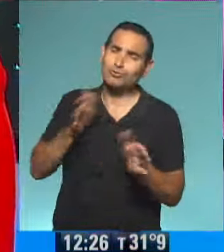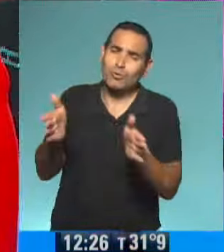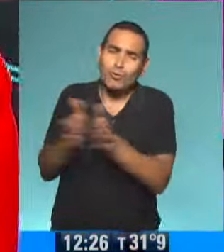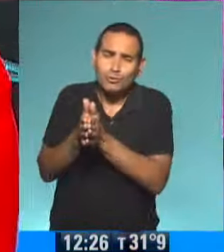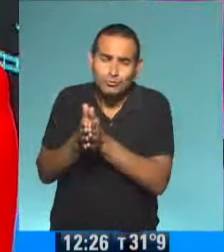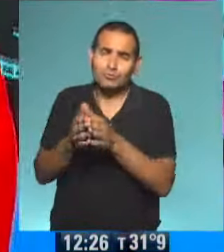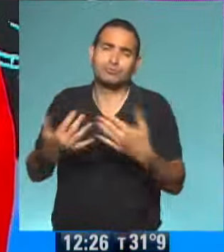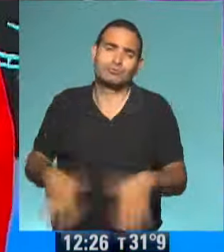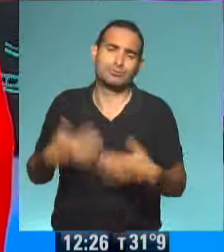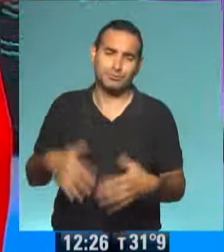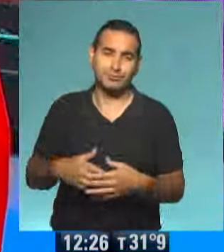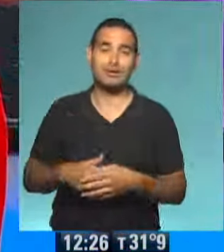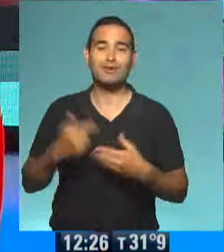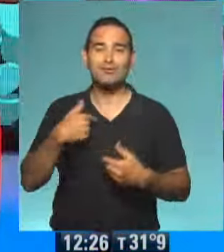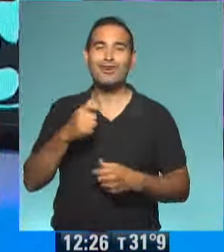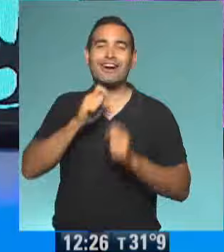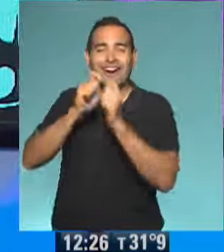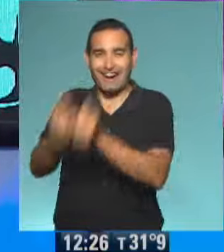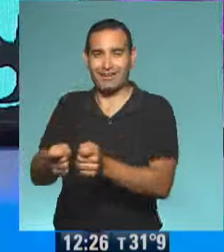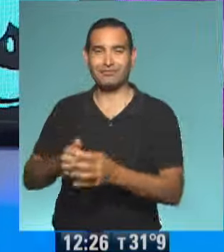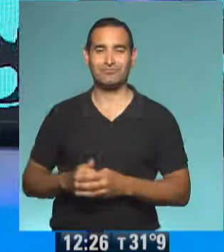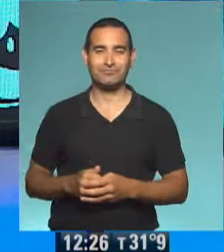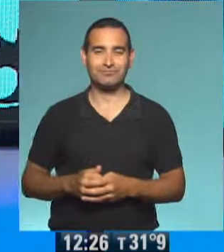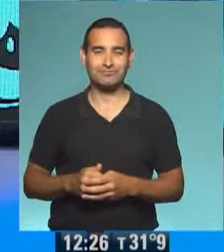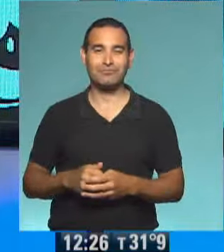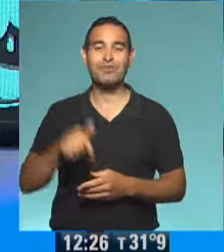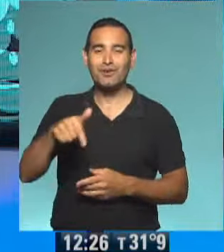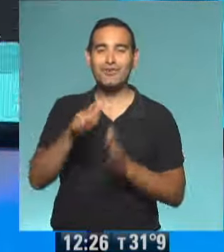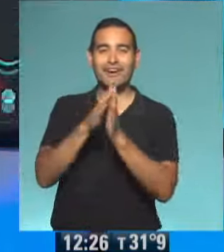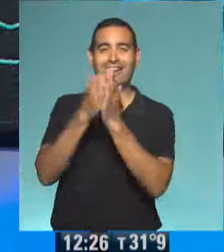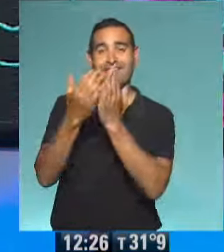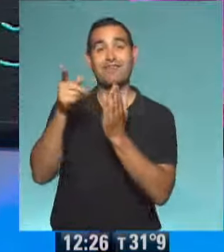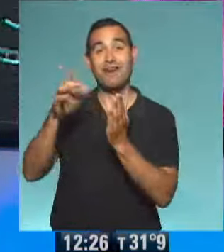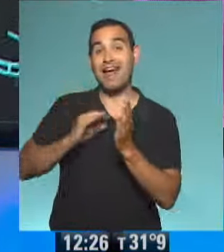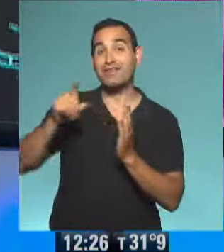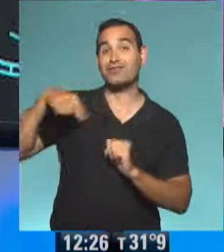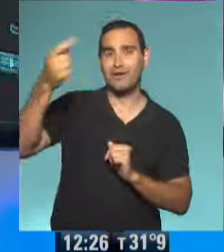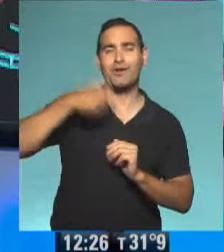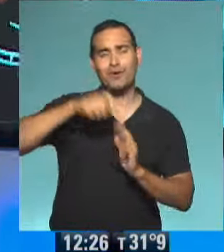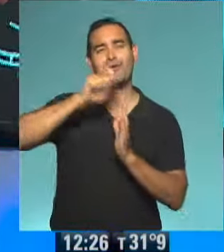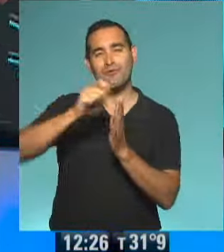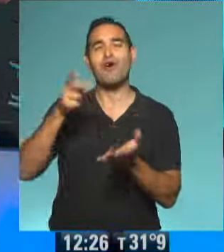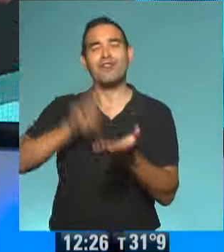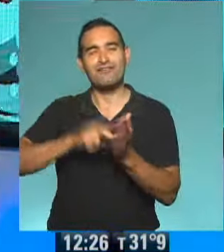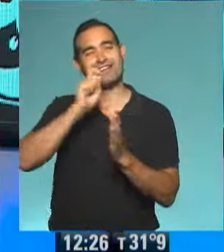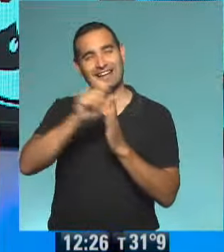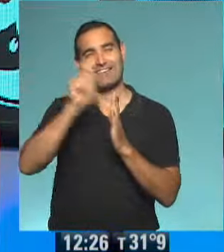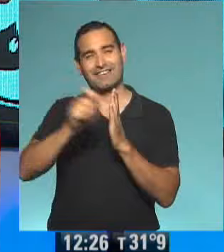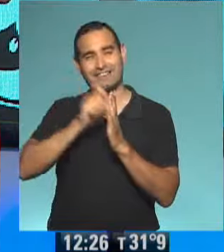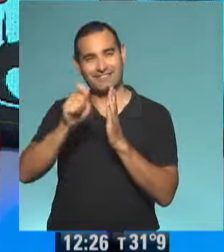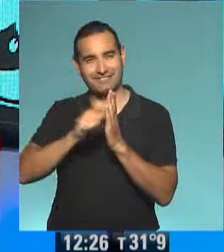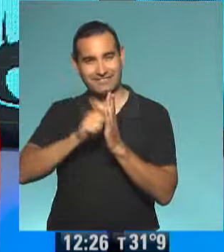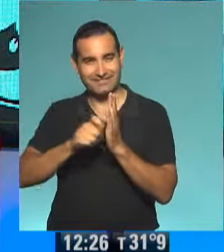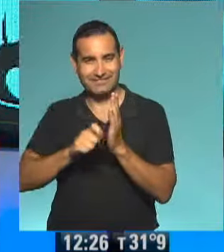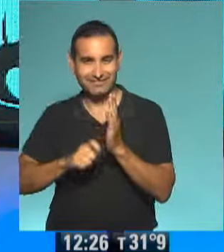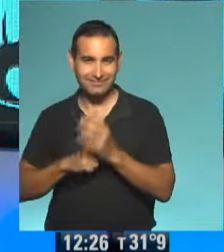compartir este programa con vos. Y te regalo, mirá, una libretita para que el año que viene puedas volver a escribir todas las palabras que quieran, todas